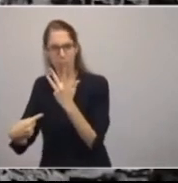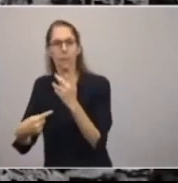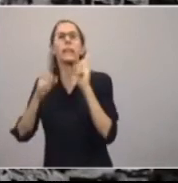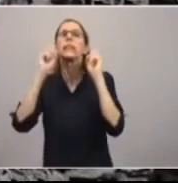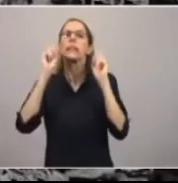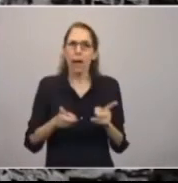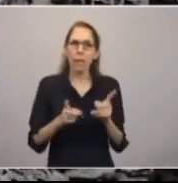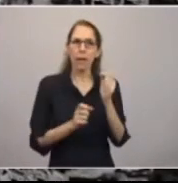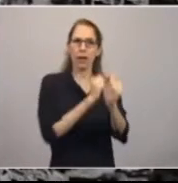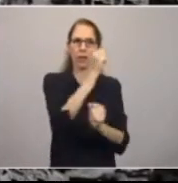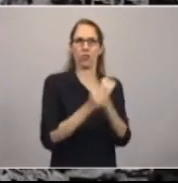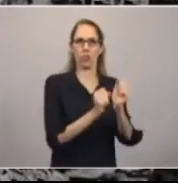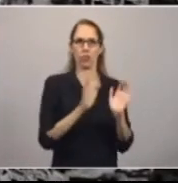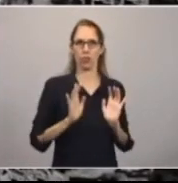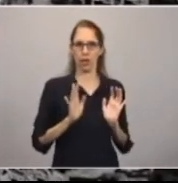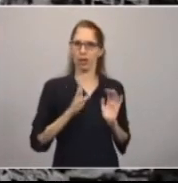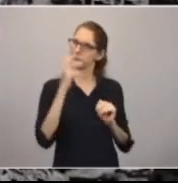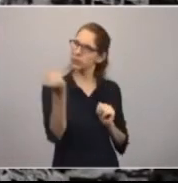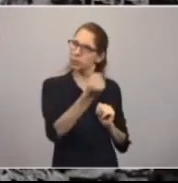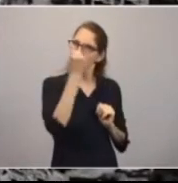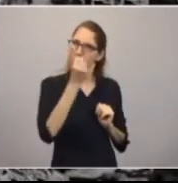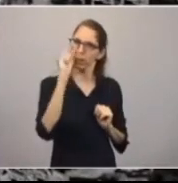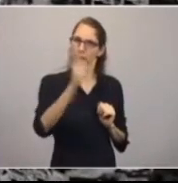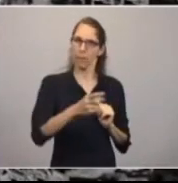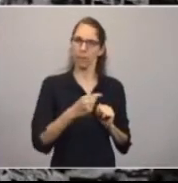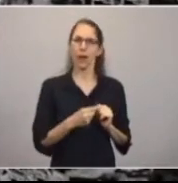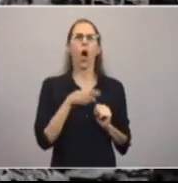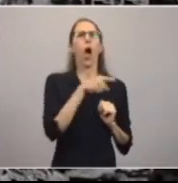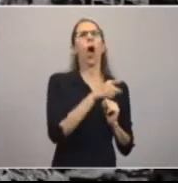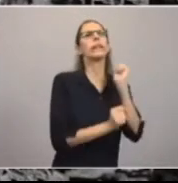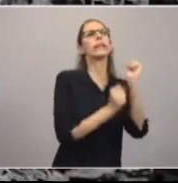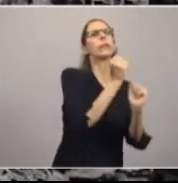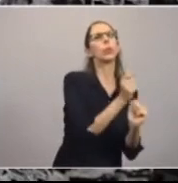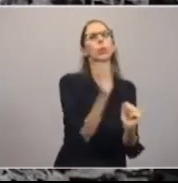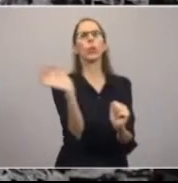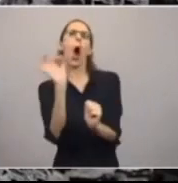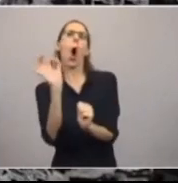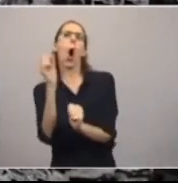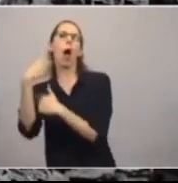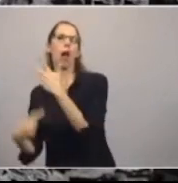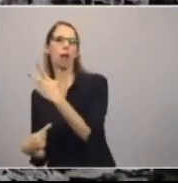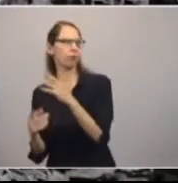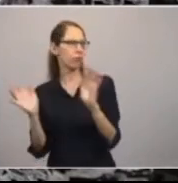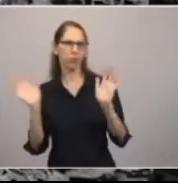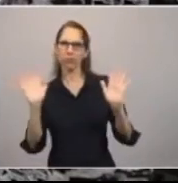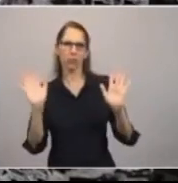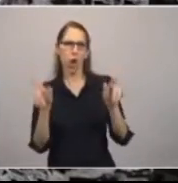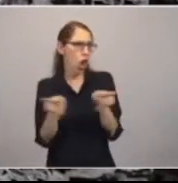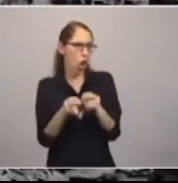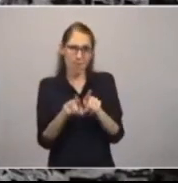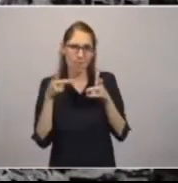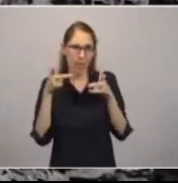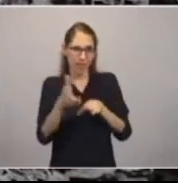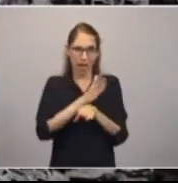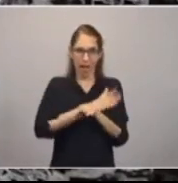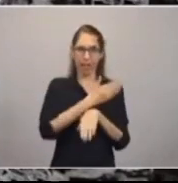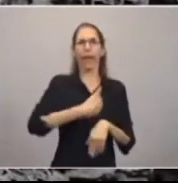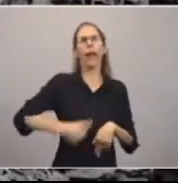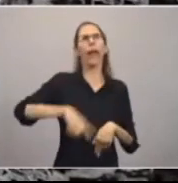industria. No es una cosa o la otra. De la misma manera que no hay que elegir entre Estado y mercado, son las dos